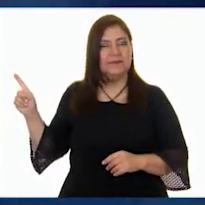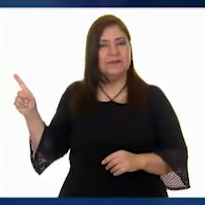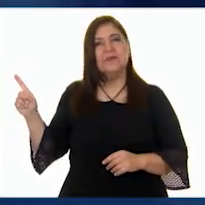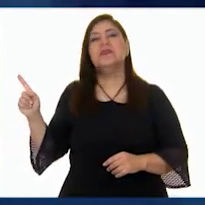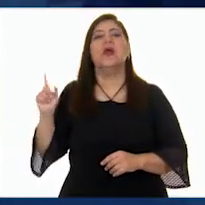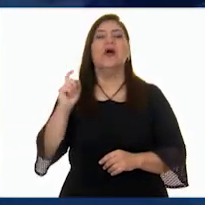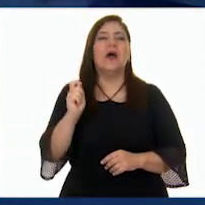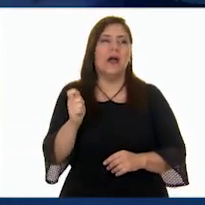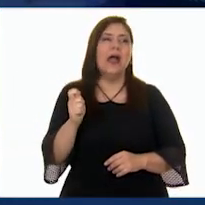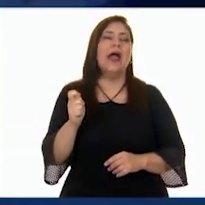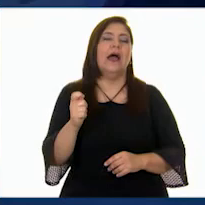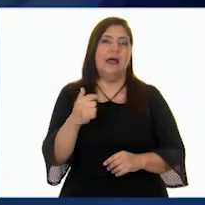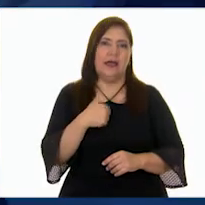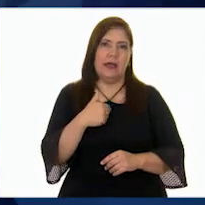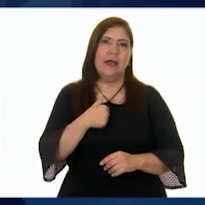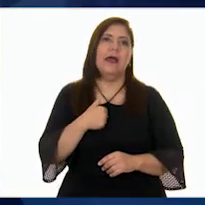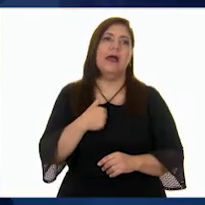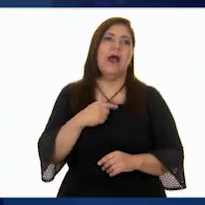verán, acabé